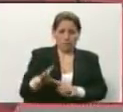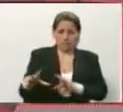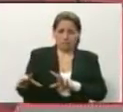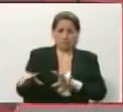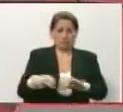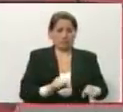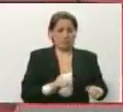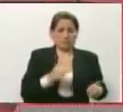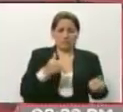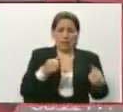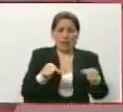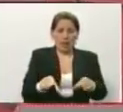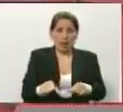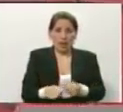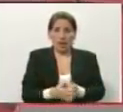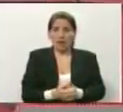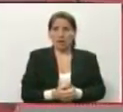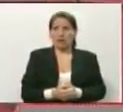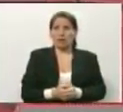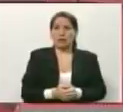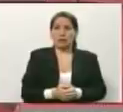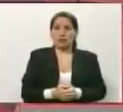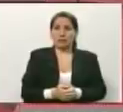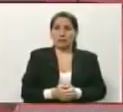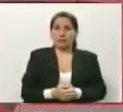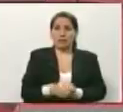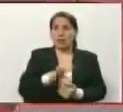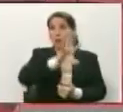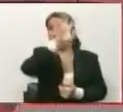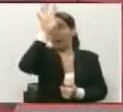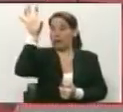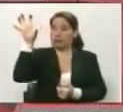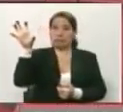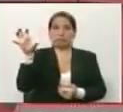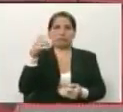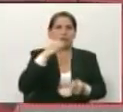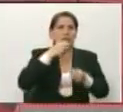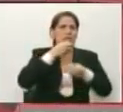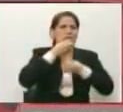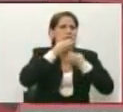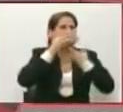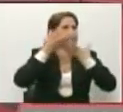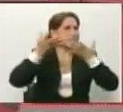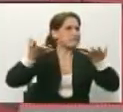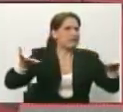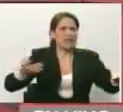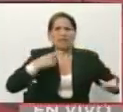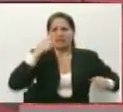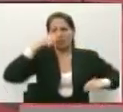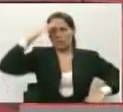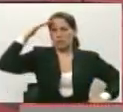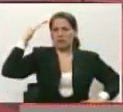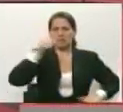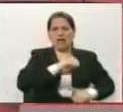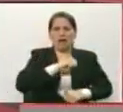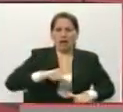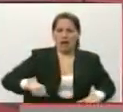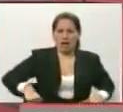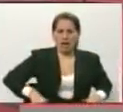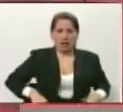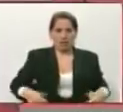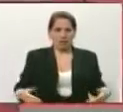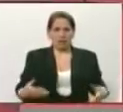Un fascista. Y salen países inmediatamente, desbocados, salgan las Fuerzas Armadas,